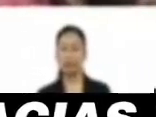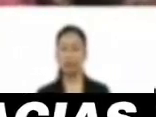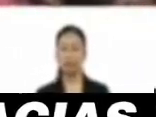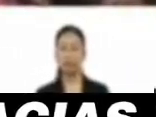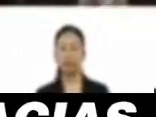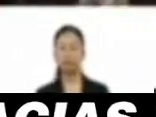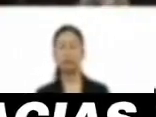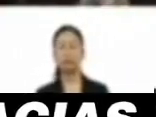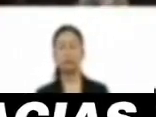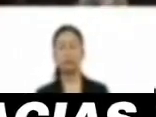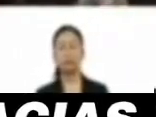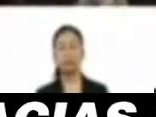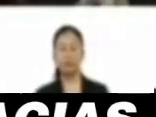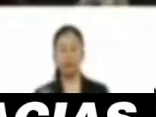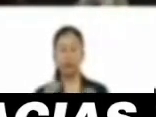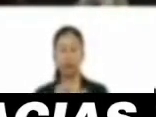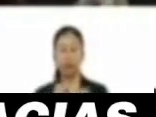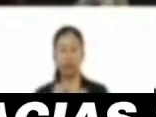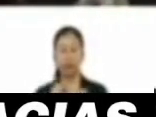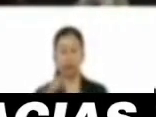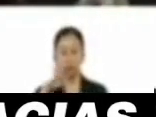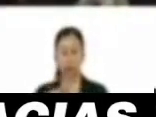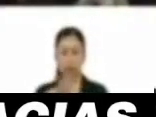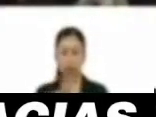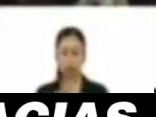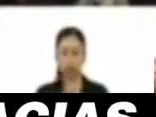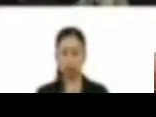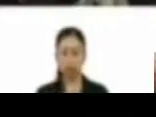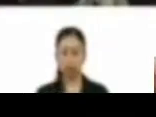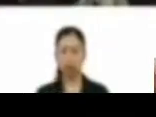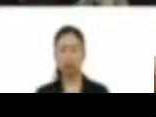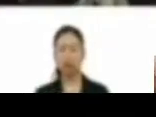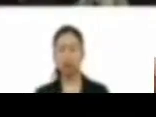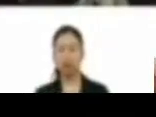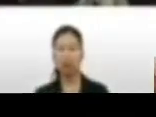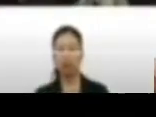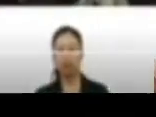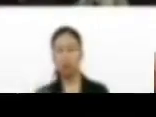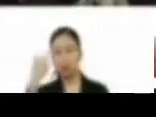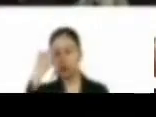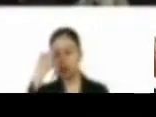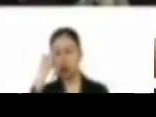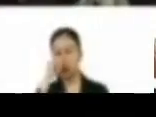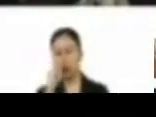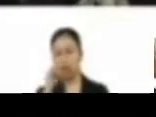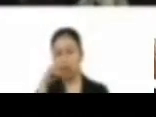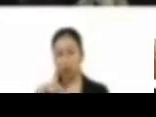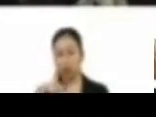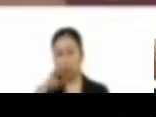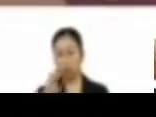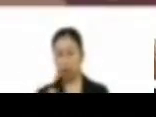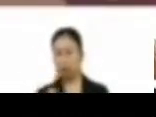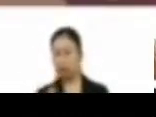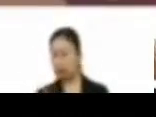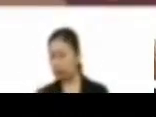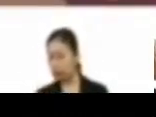Y el Instituto Electoral, ¿sí se acuerdan de los del Instituto Nacional Electoral y su papel en